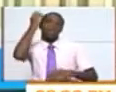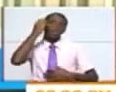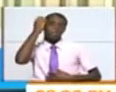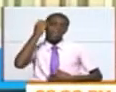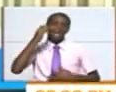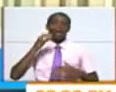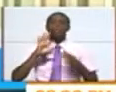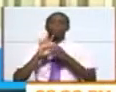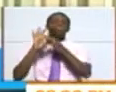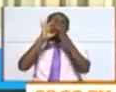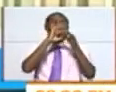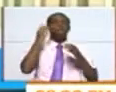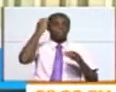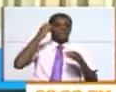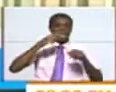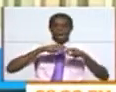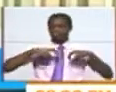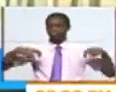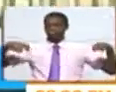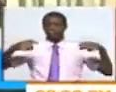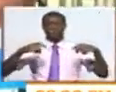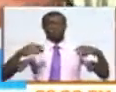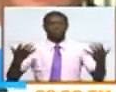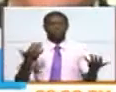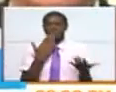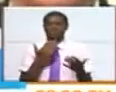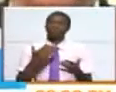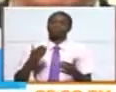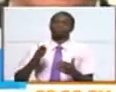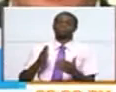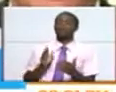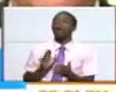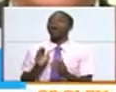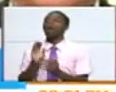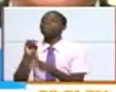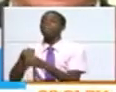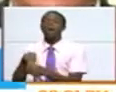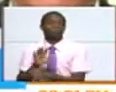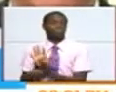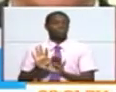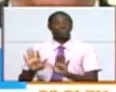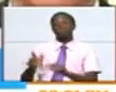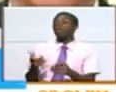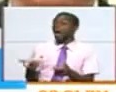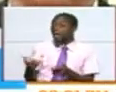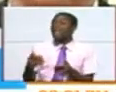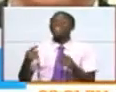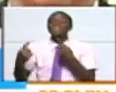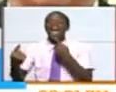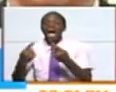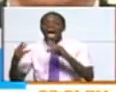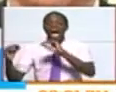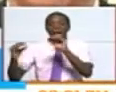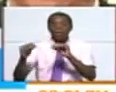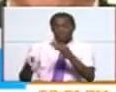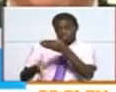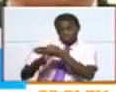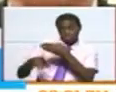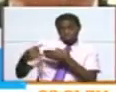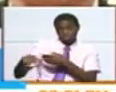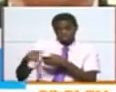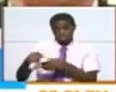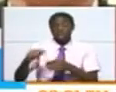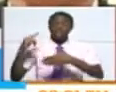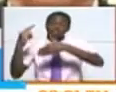Europea. La postura debe ser facilitar y acompañar el diálogo que está llevando a cabo la